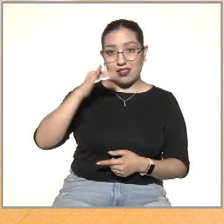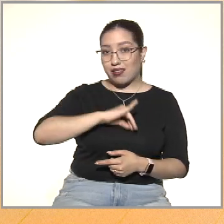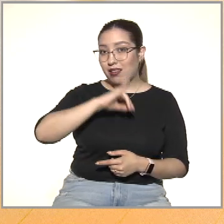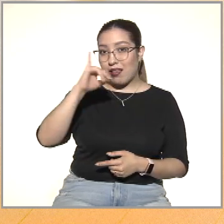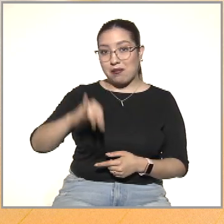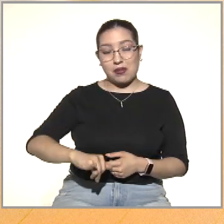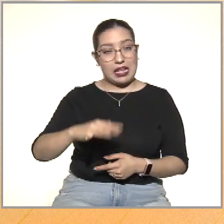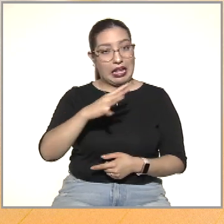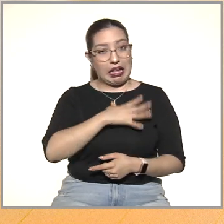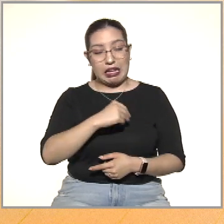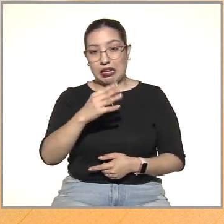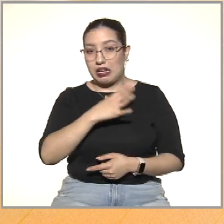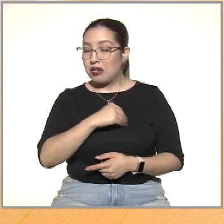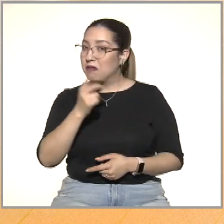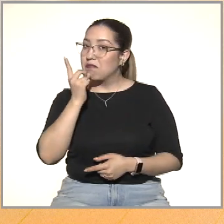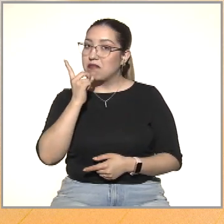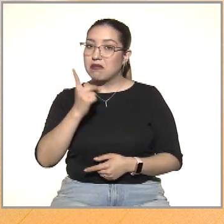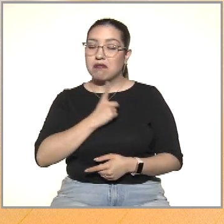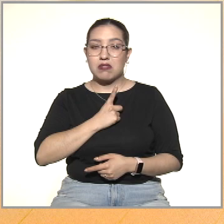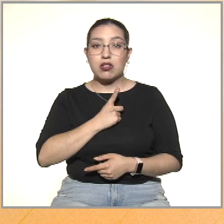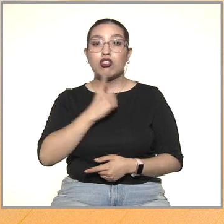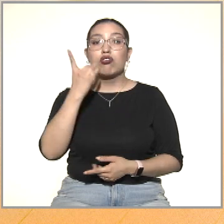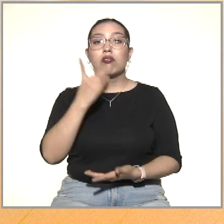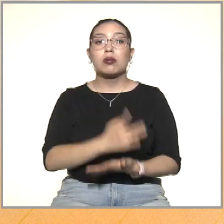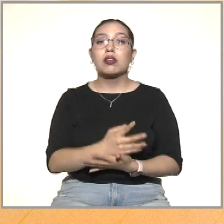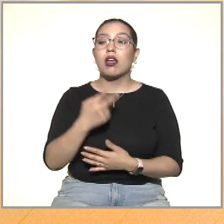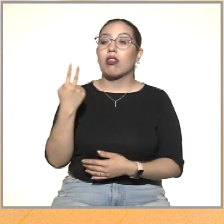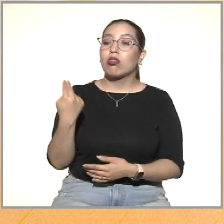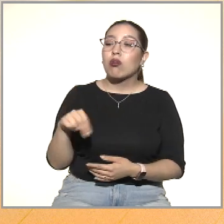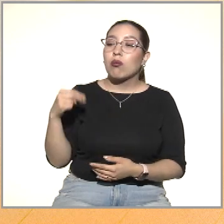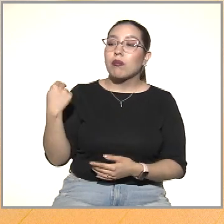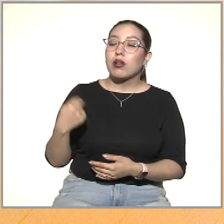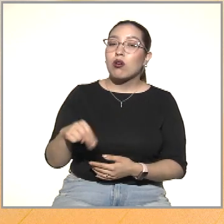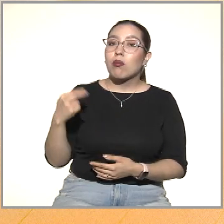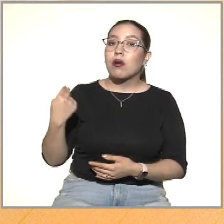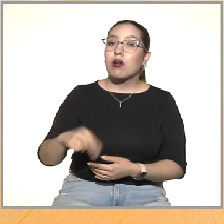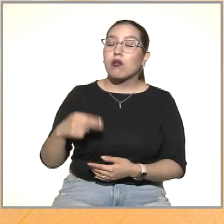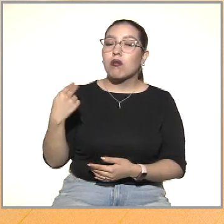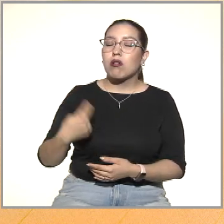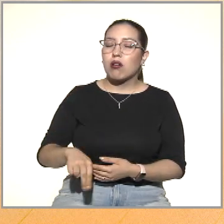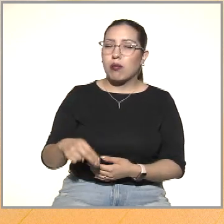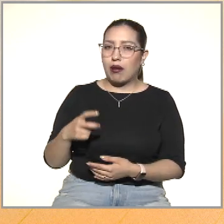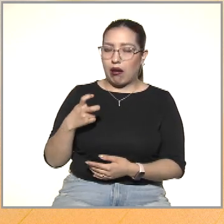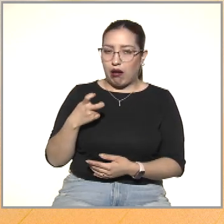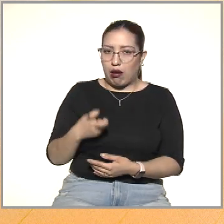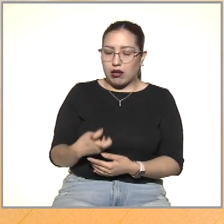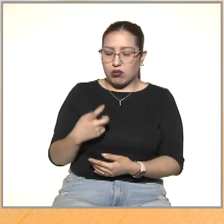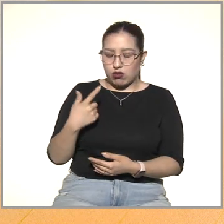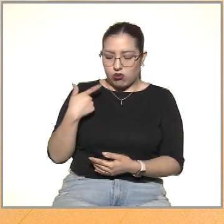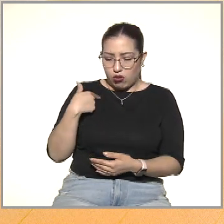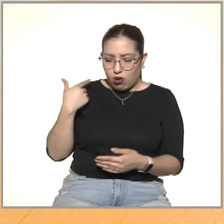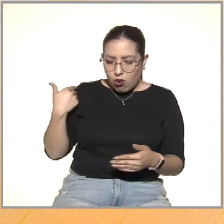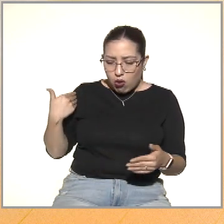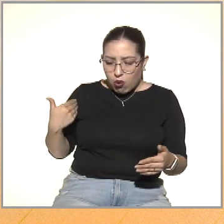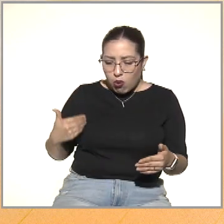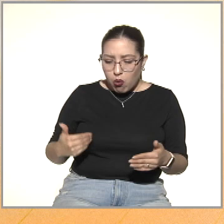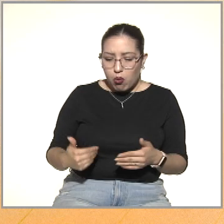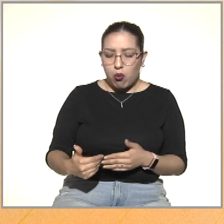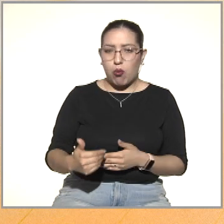nombre. Entonces esto me llevó mucho en el transcurso del tiempo a no